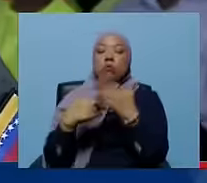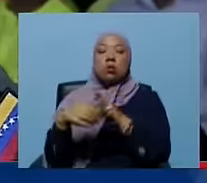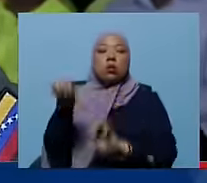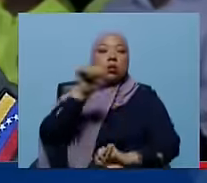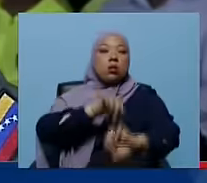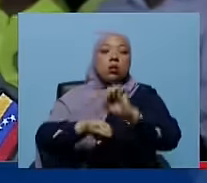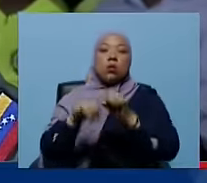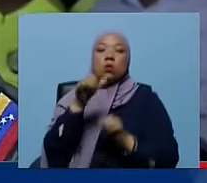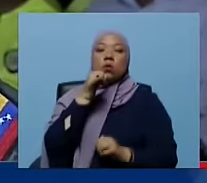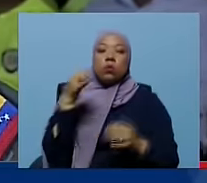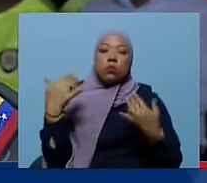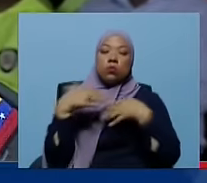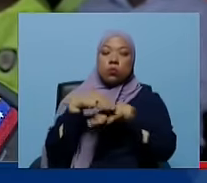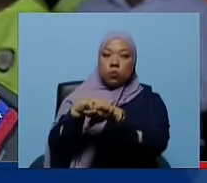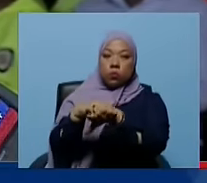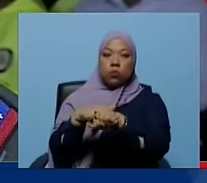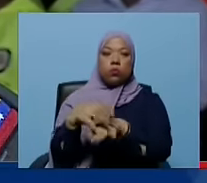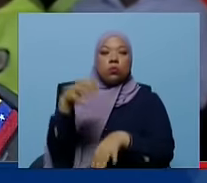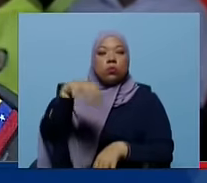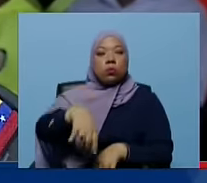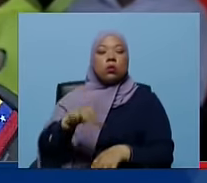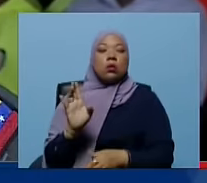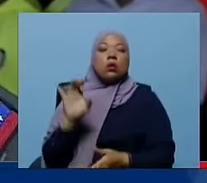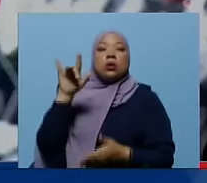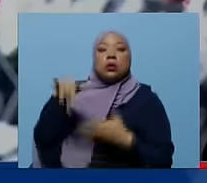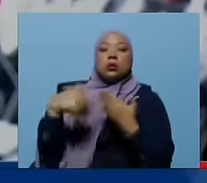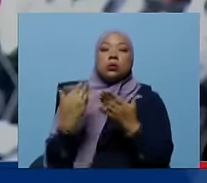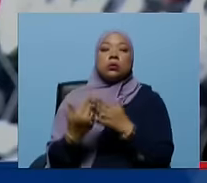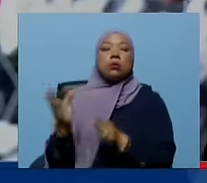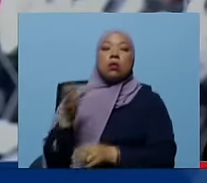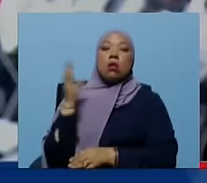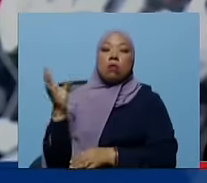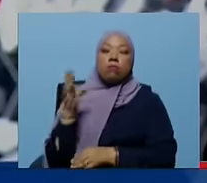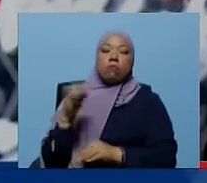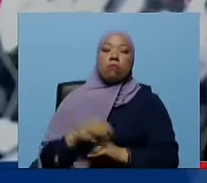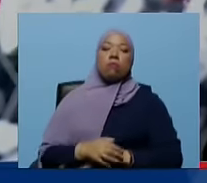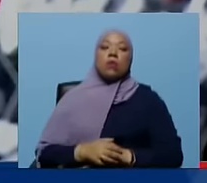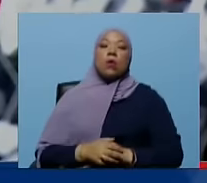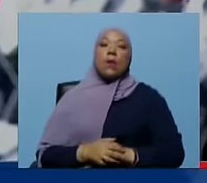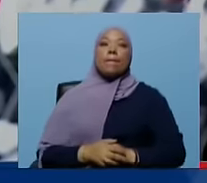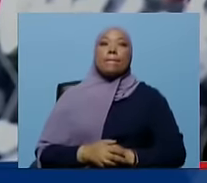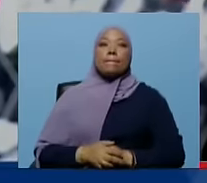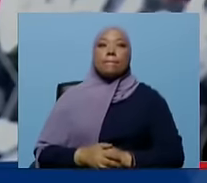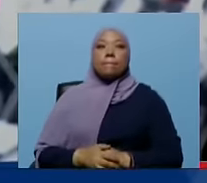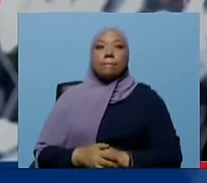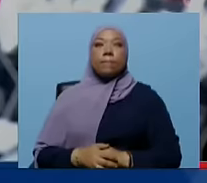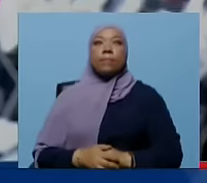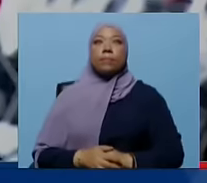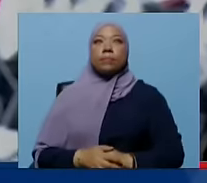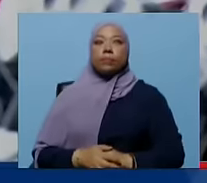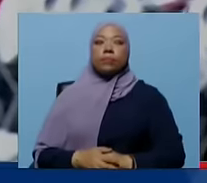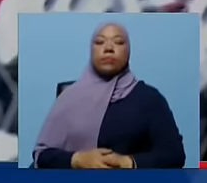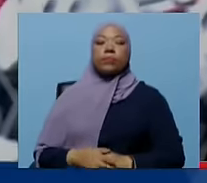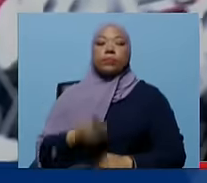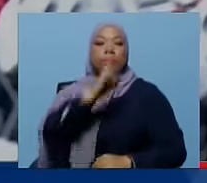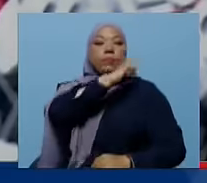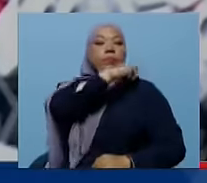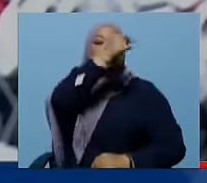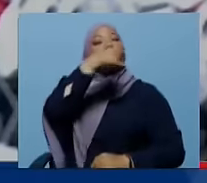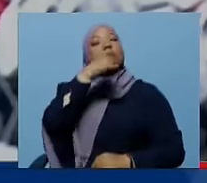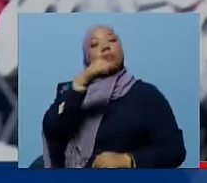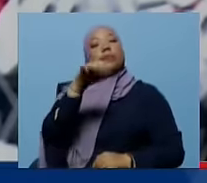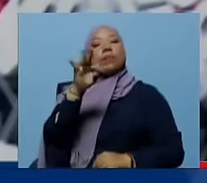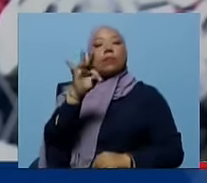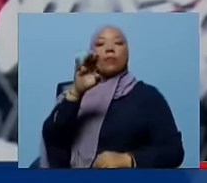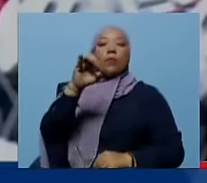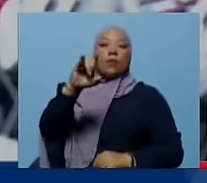Defensa de la Región Capital, a el general de División Figuera